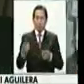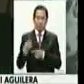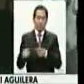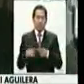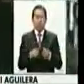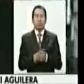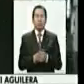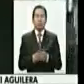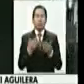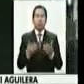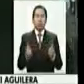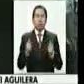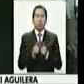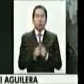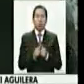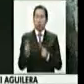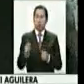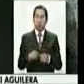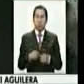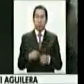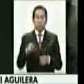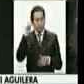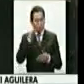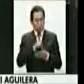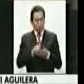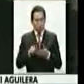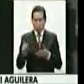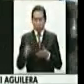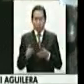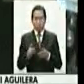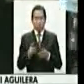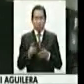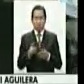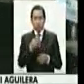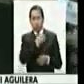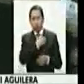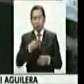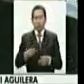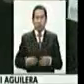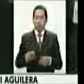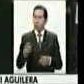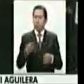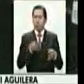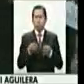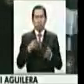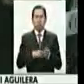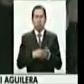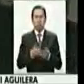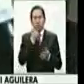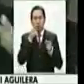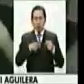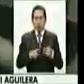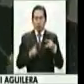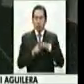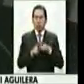detalles, nos encontramos con el secretario Guillermo Saucedo, de Deportes de la Gobernación, para que nos explique en qué circunstancias se dio este